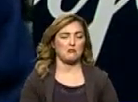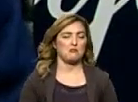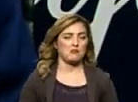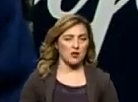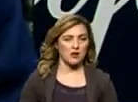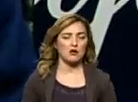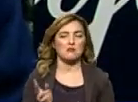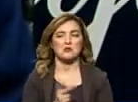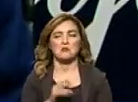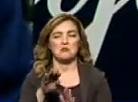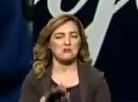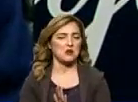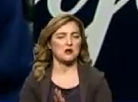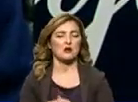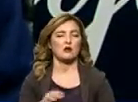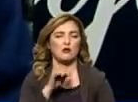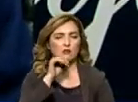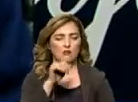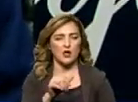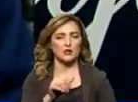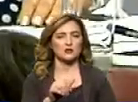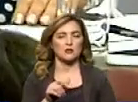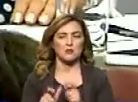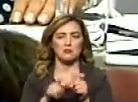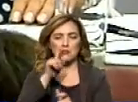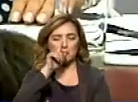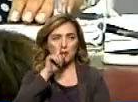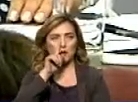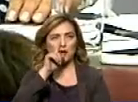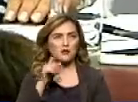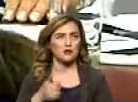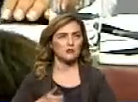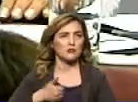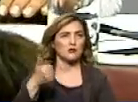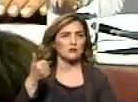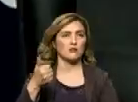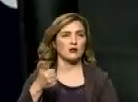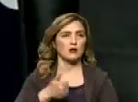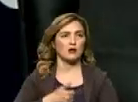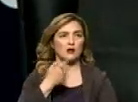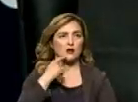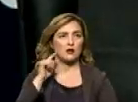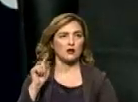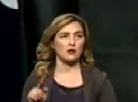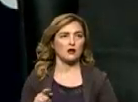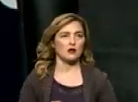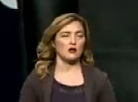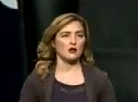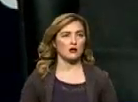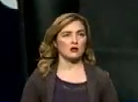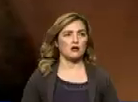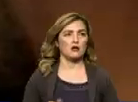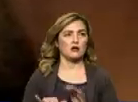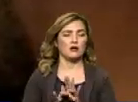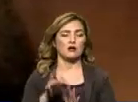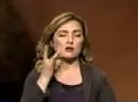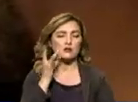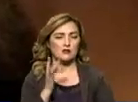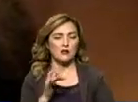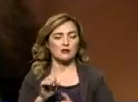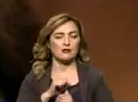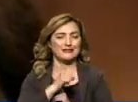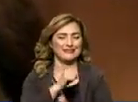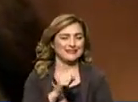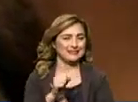baja productividad, falta del recurso humano. La máxima autoridad de esta entidad indicó que estas irregularidades en el sistema